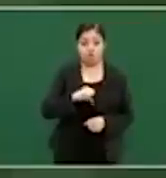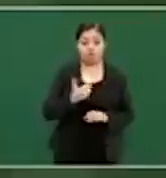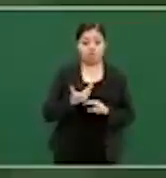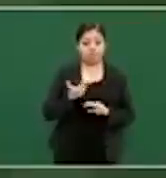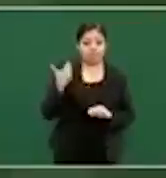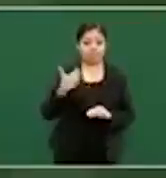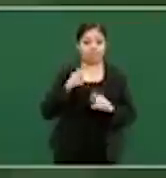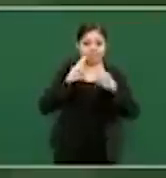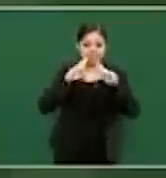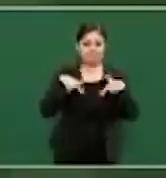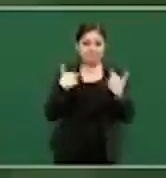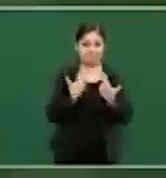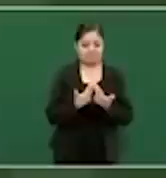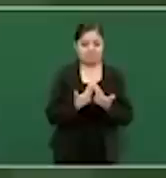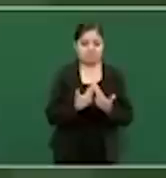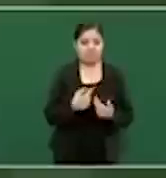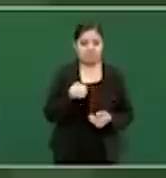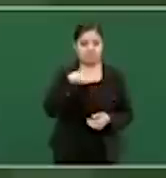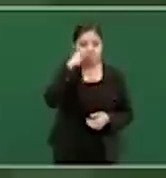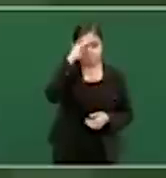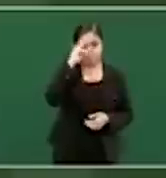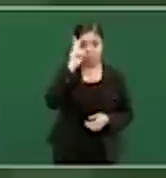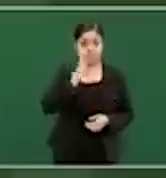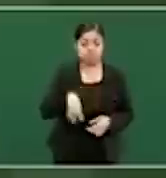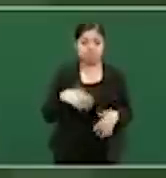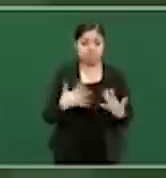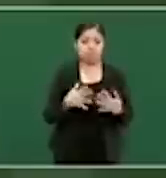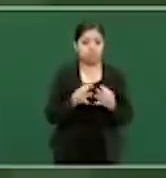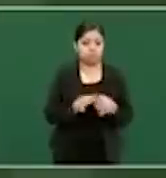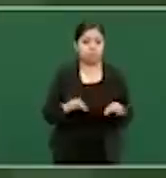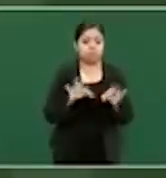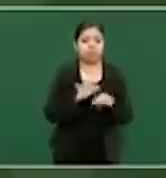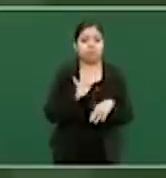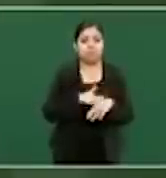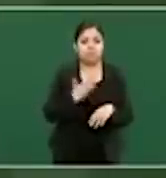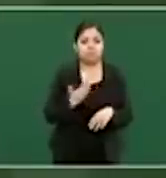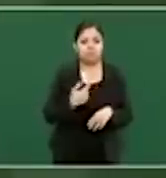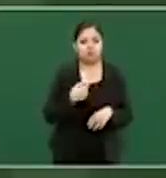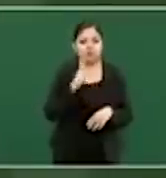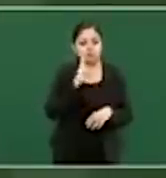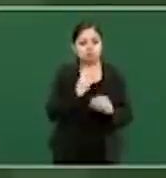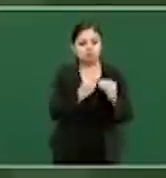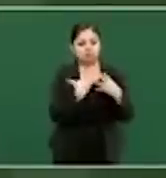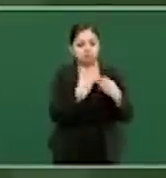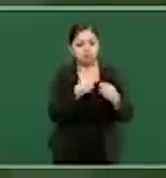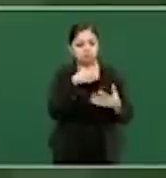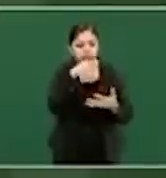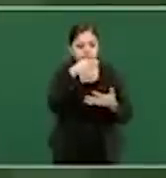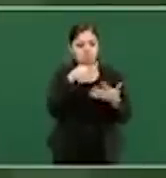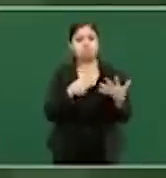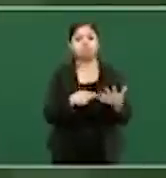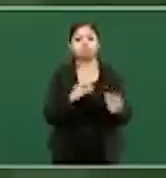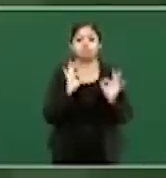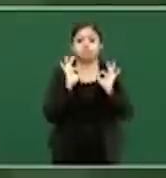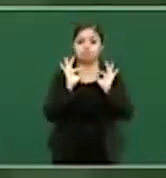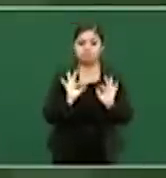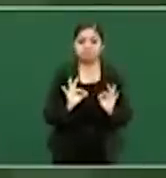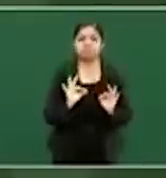que alentadora, porque los resultados nos dicen que vamos por el camino correcto. Pudimos